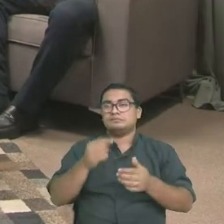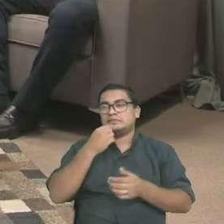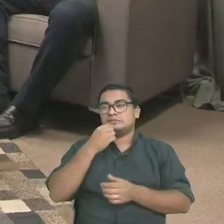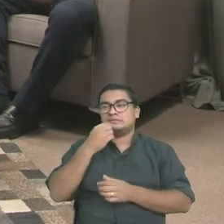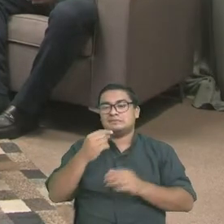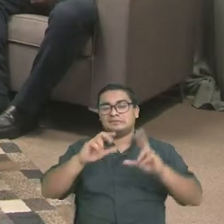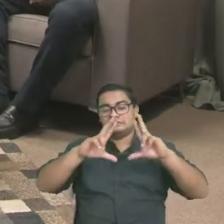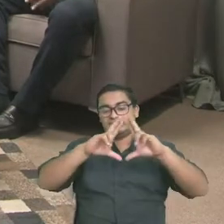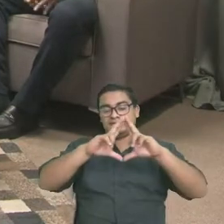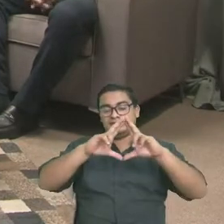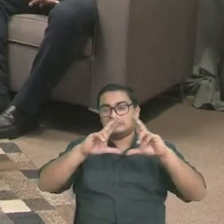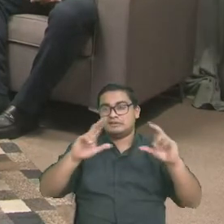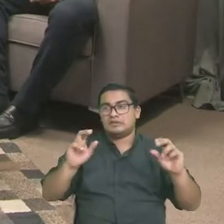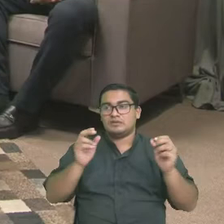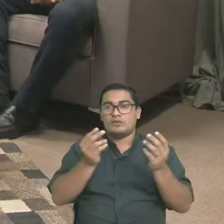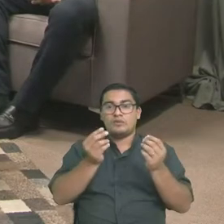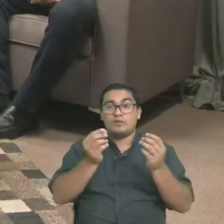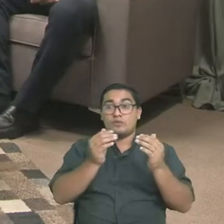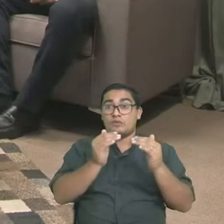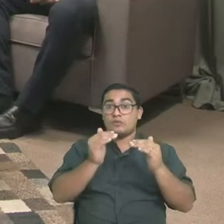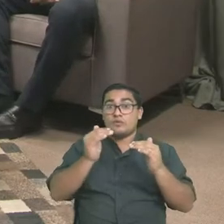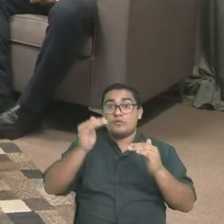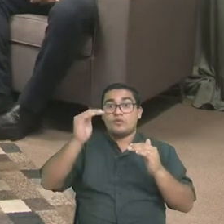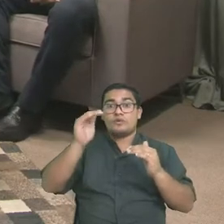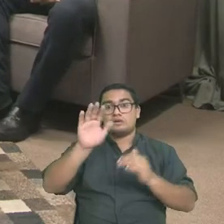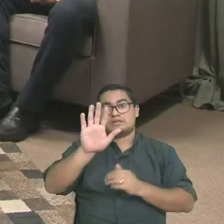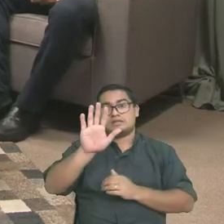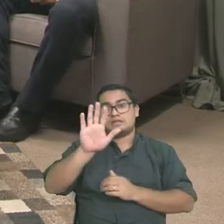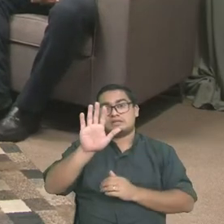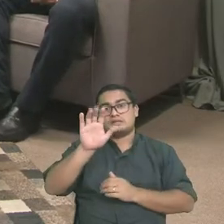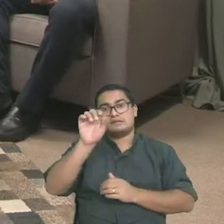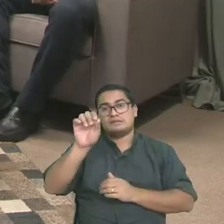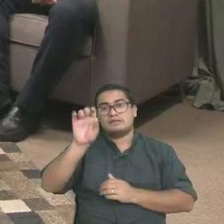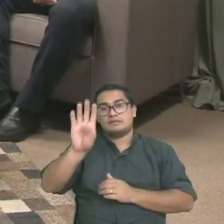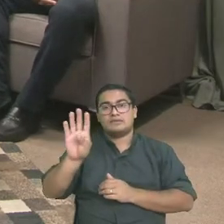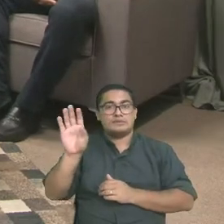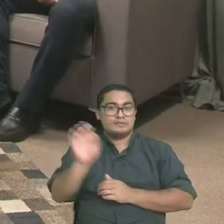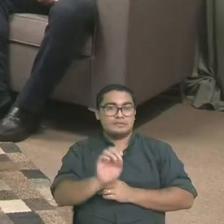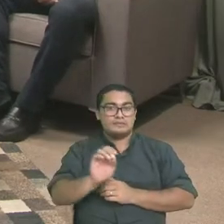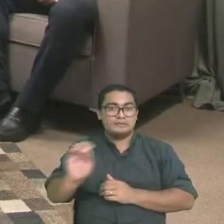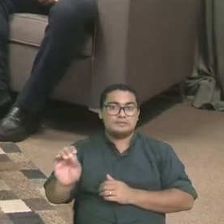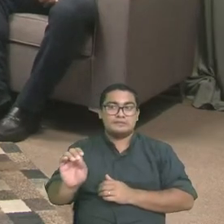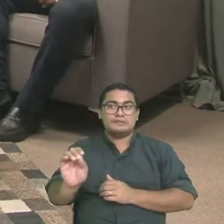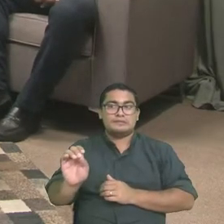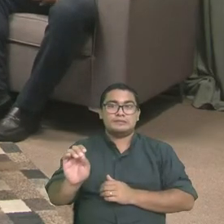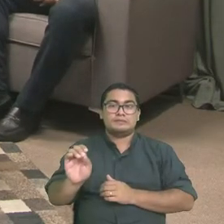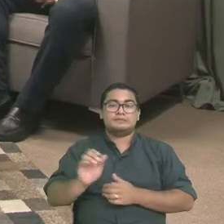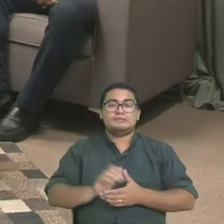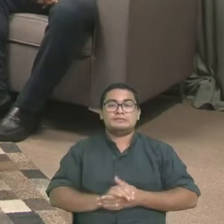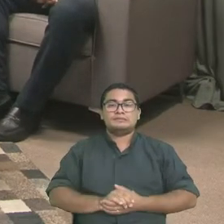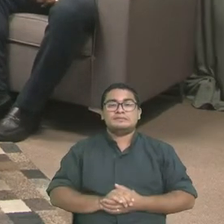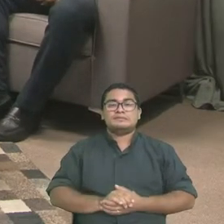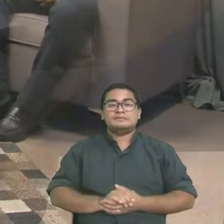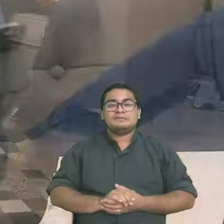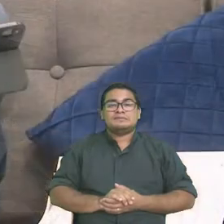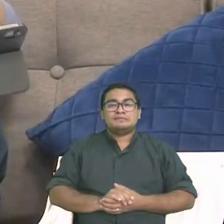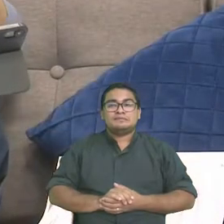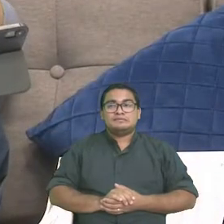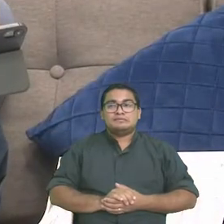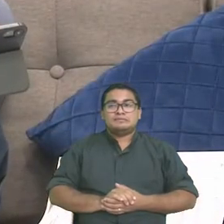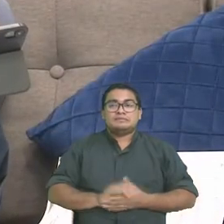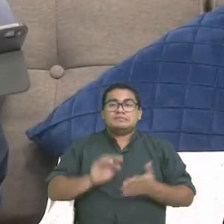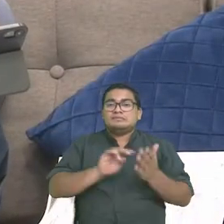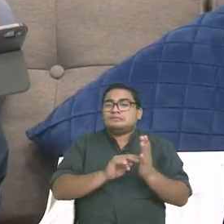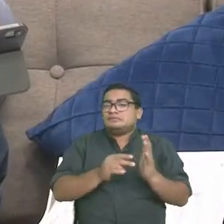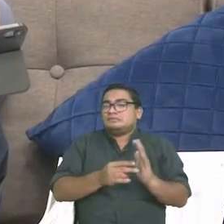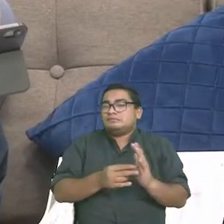un crecimiento país con un promedio del 5 al 5.4% anual. ¿Pero qué